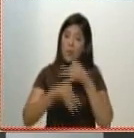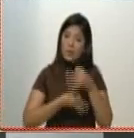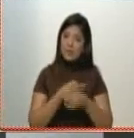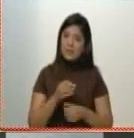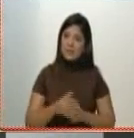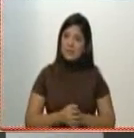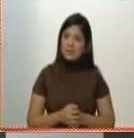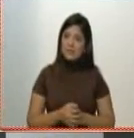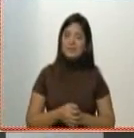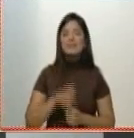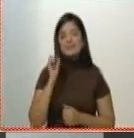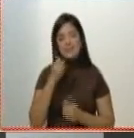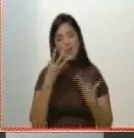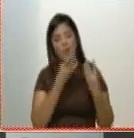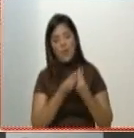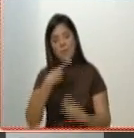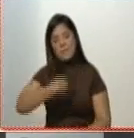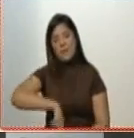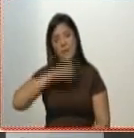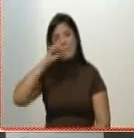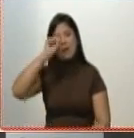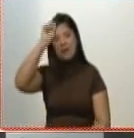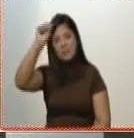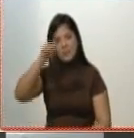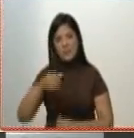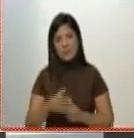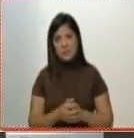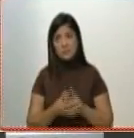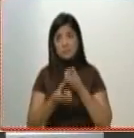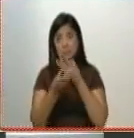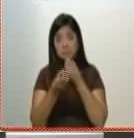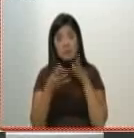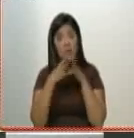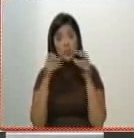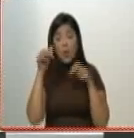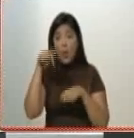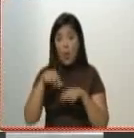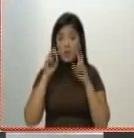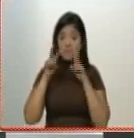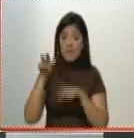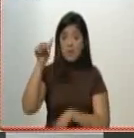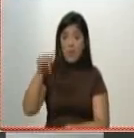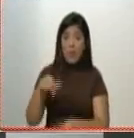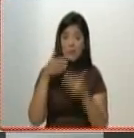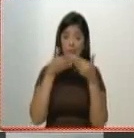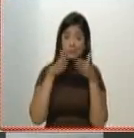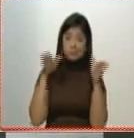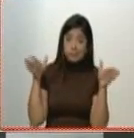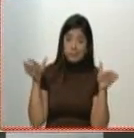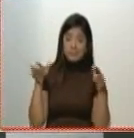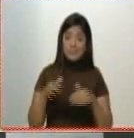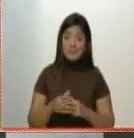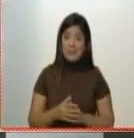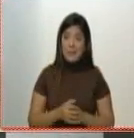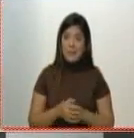describir junto al presidente de la República, Nicolás Maduro, todo lo que estamos observando. La inauguración de